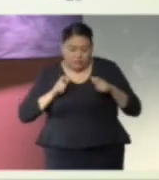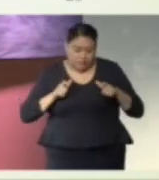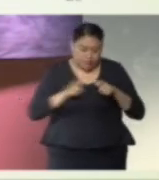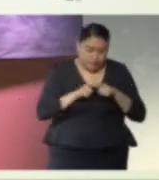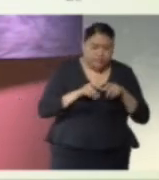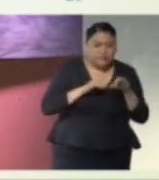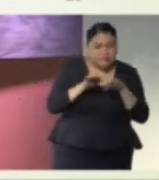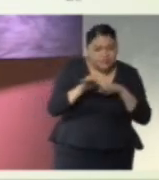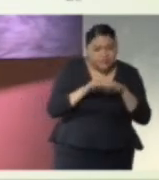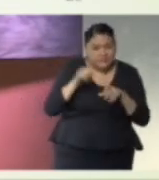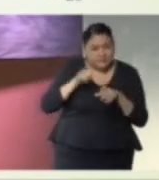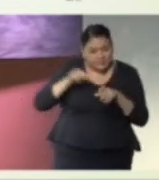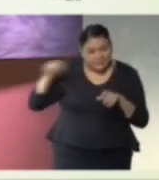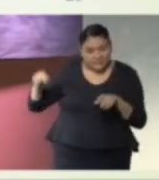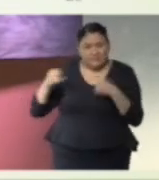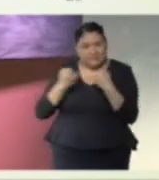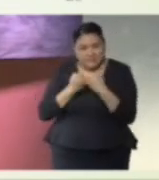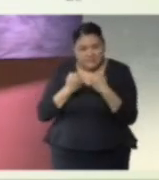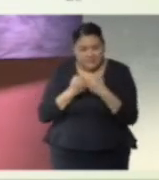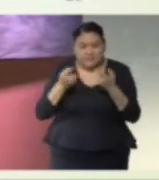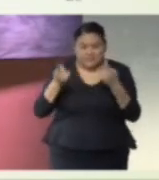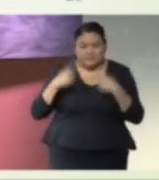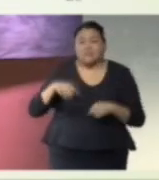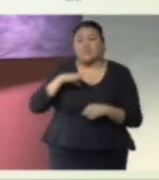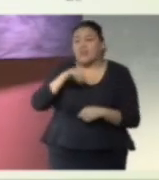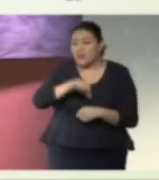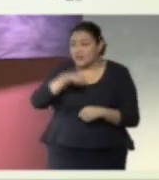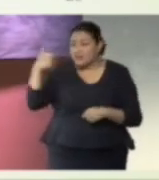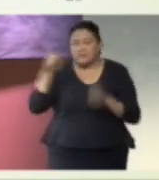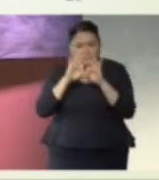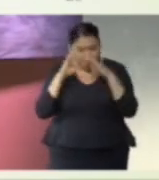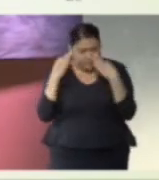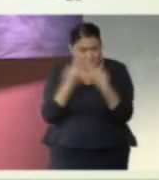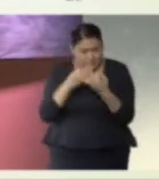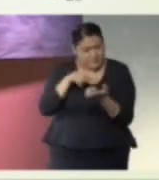estas gráficas, ¿sí? Están otros elementos, otras variables que pueden